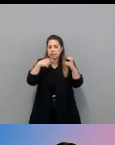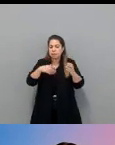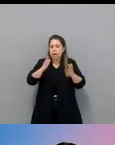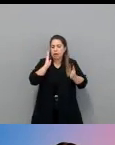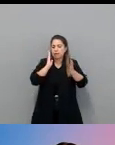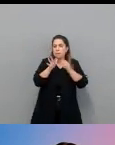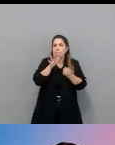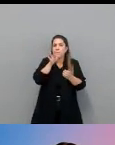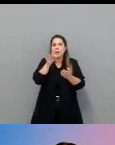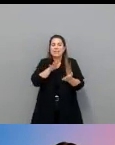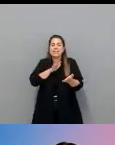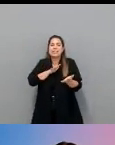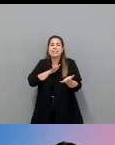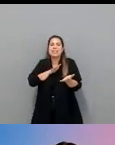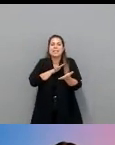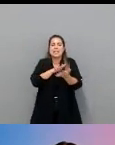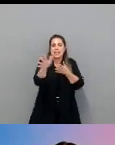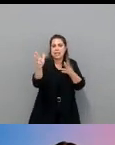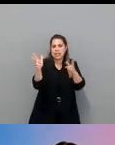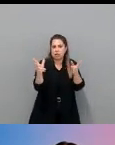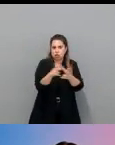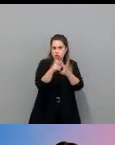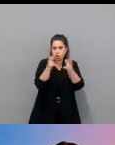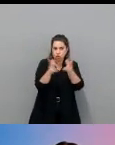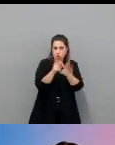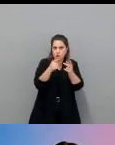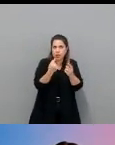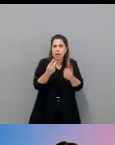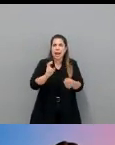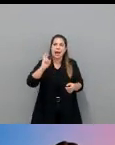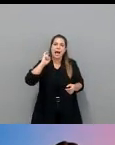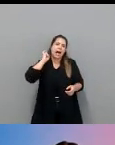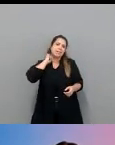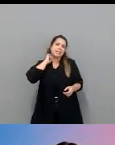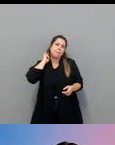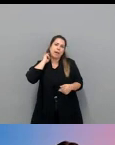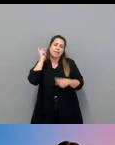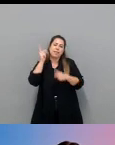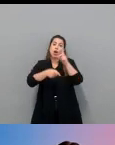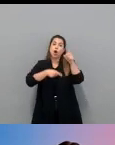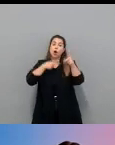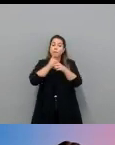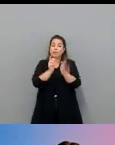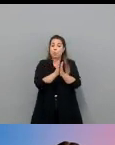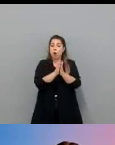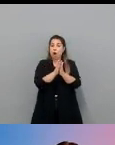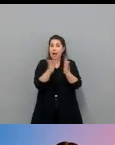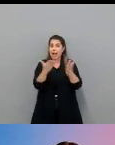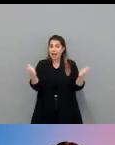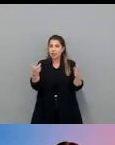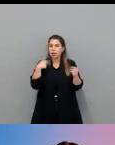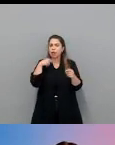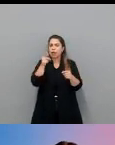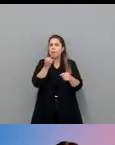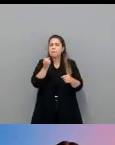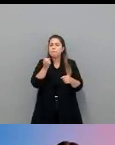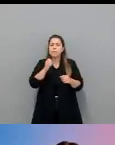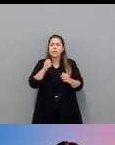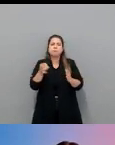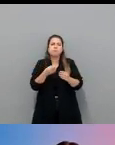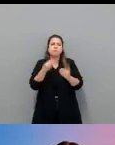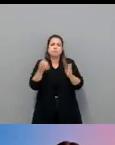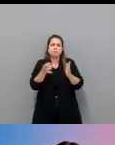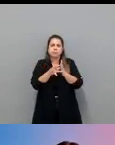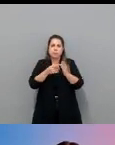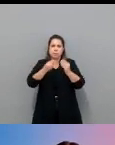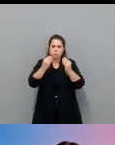incidencia social que está haciendo ASPACE para este catálogo tenga las mejoras necesarias y ya ha